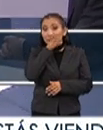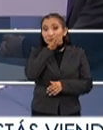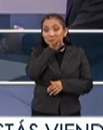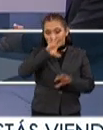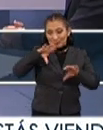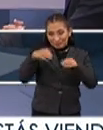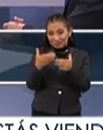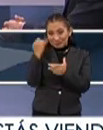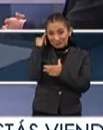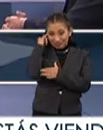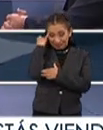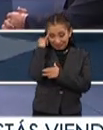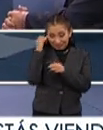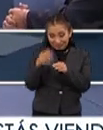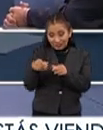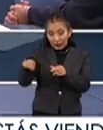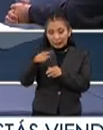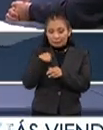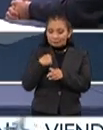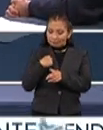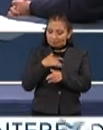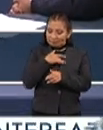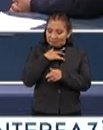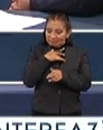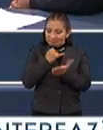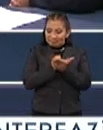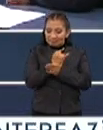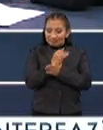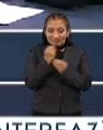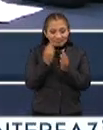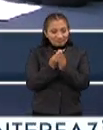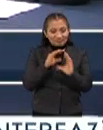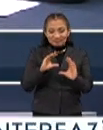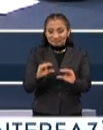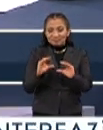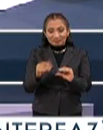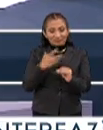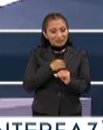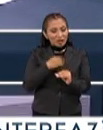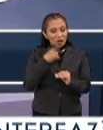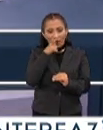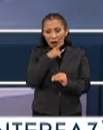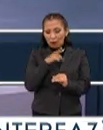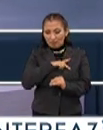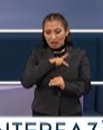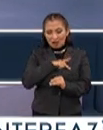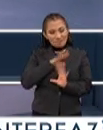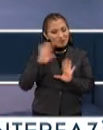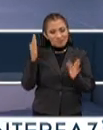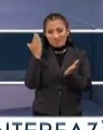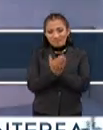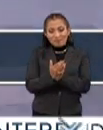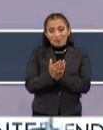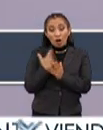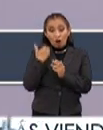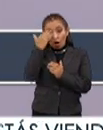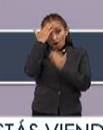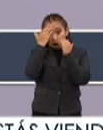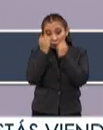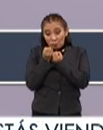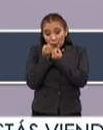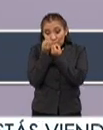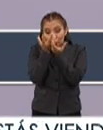en las comunidades indígenas toman la decisión de no enseñar a sus hijos la lengua, no transferir todo el